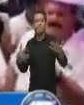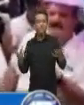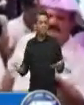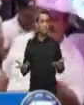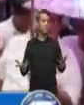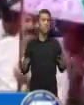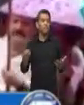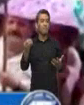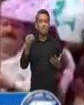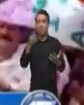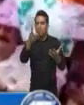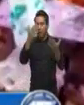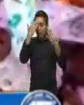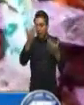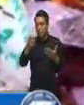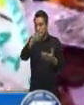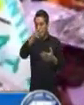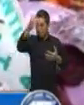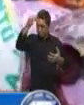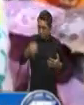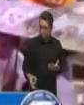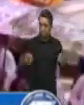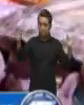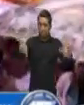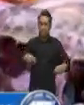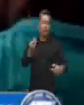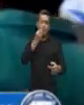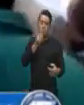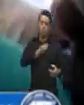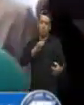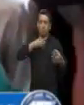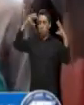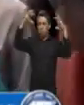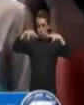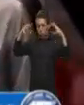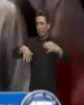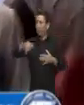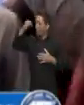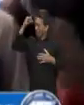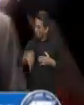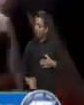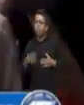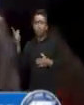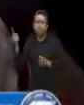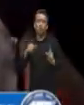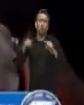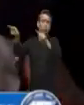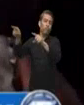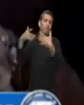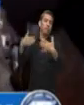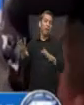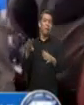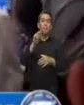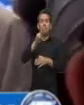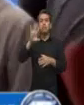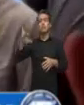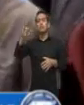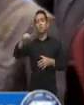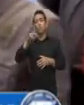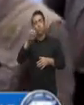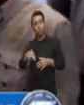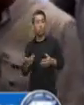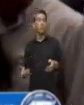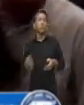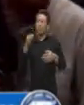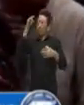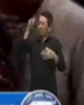aquí aguantando agua, con esa convicción con la que fueron a votar el 25 de junio, con esa